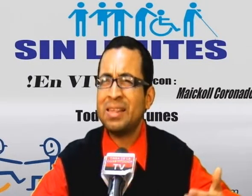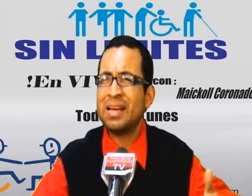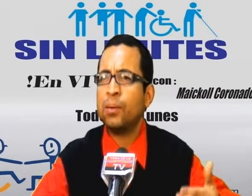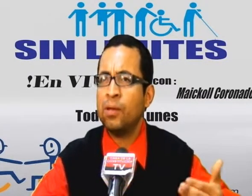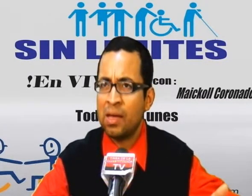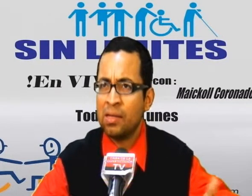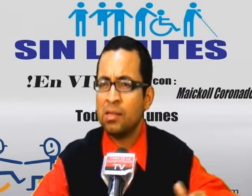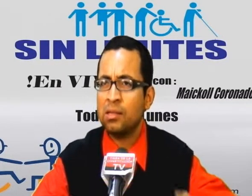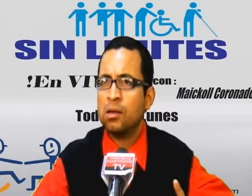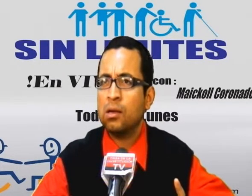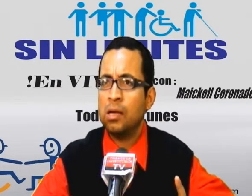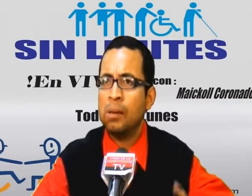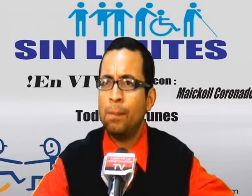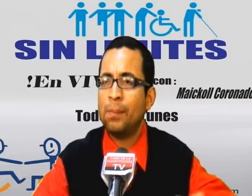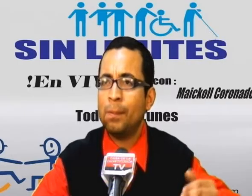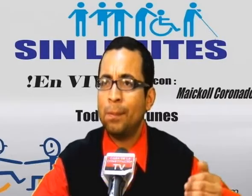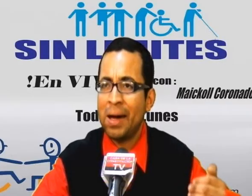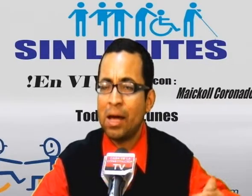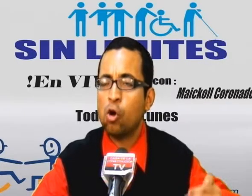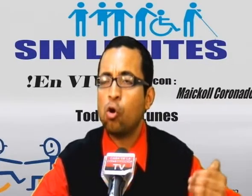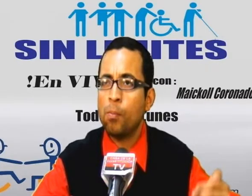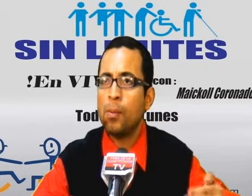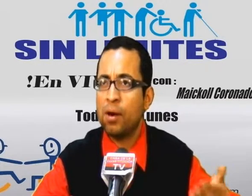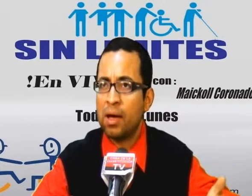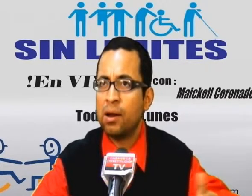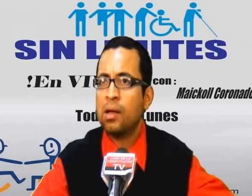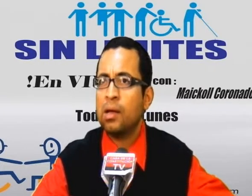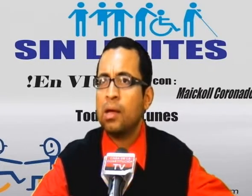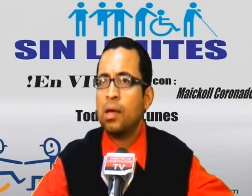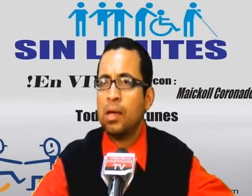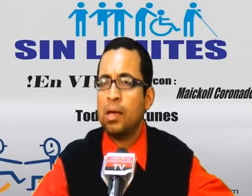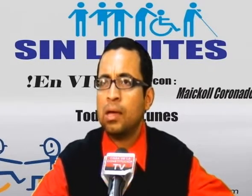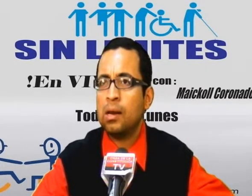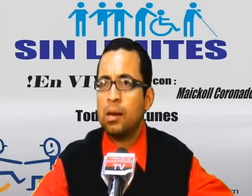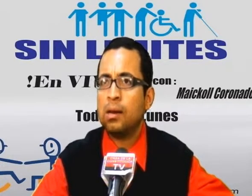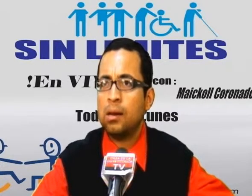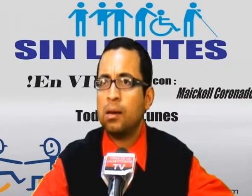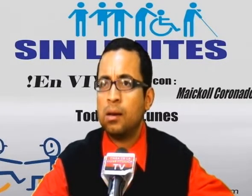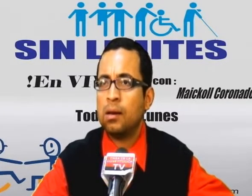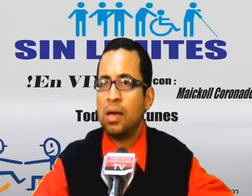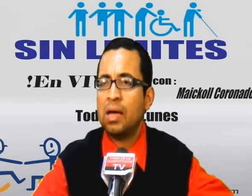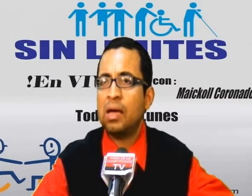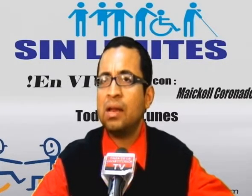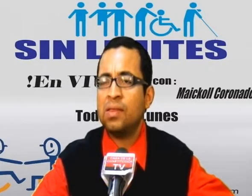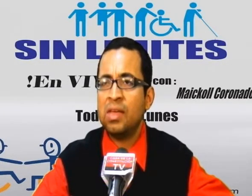empezó las actividades y para conmemorar